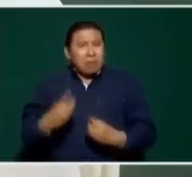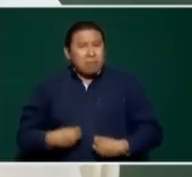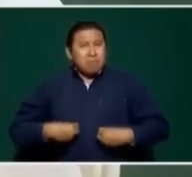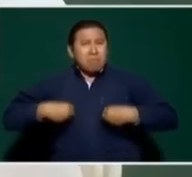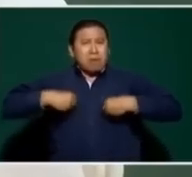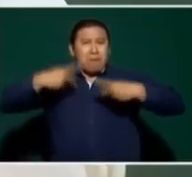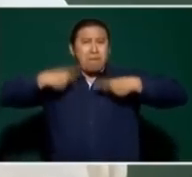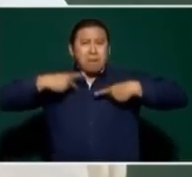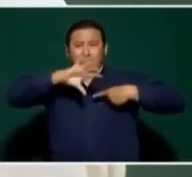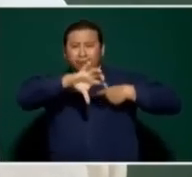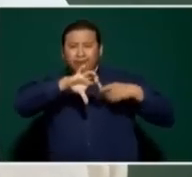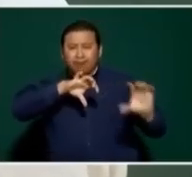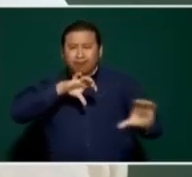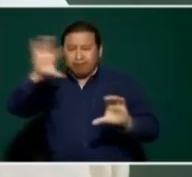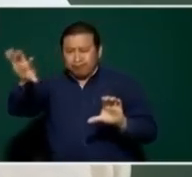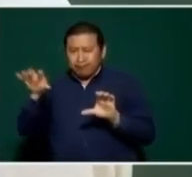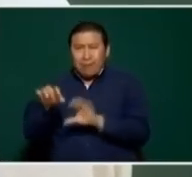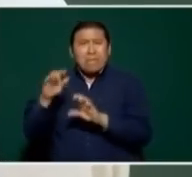vida